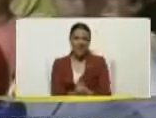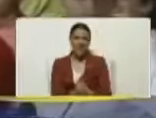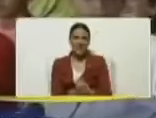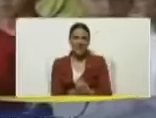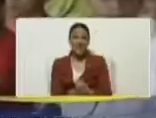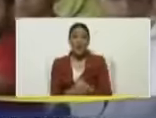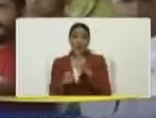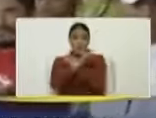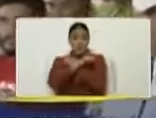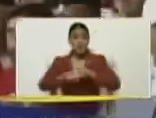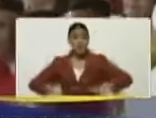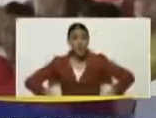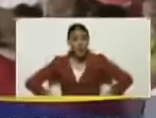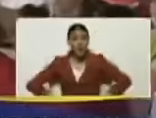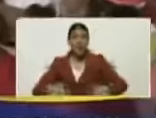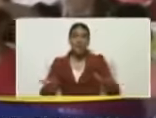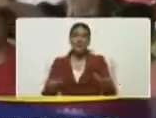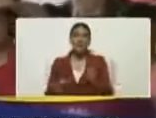Portuguesa,